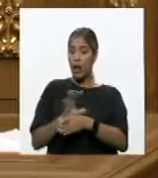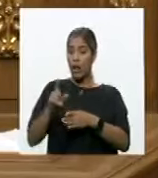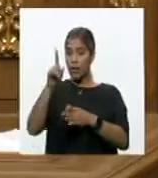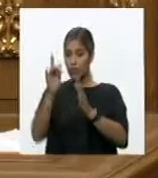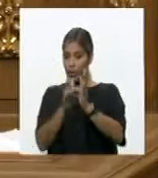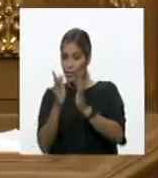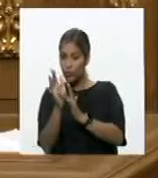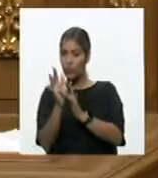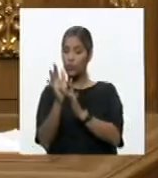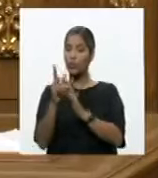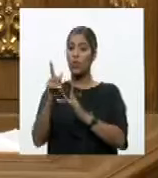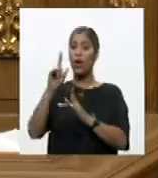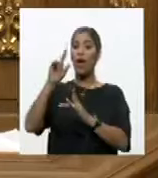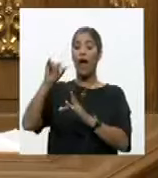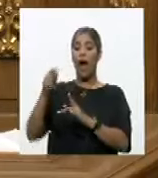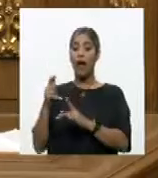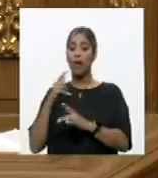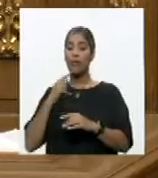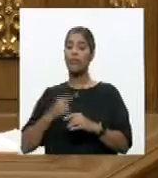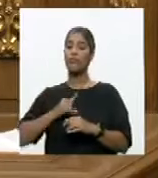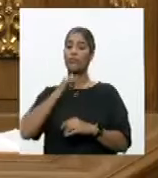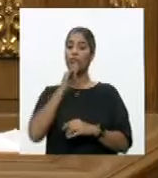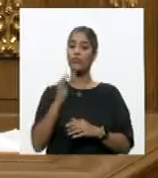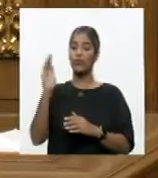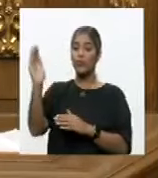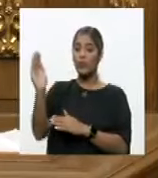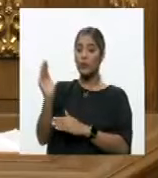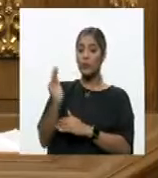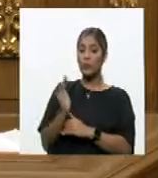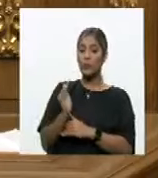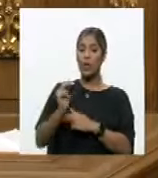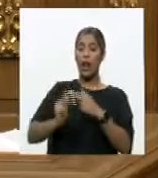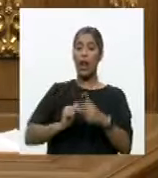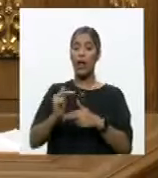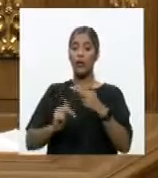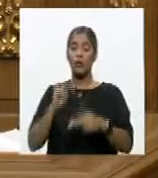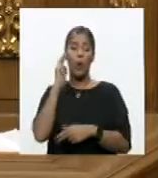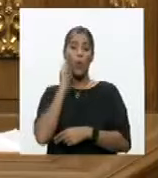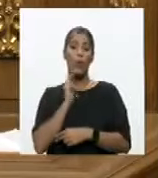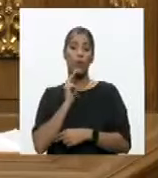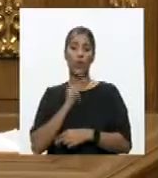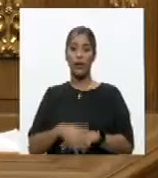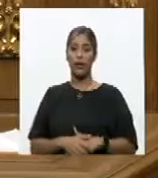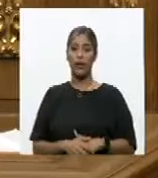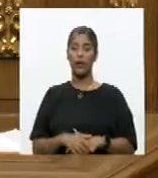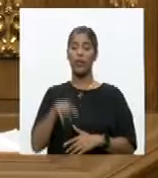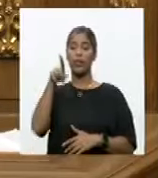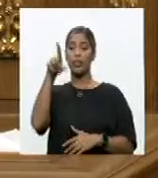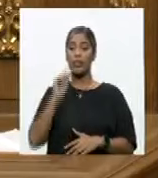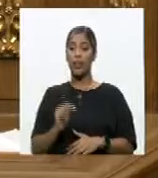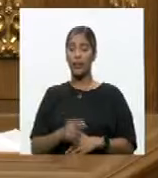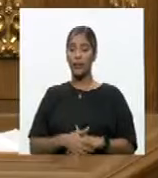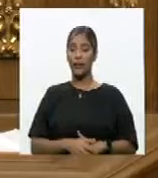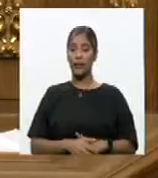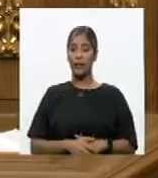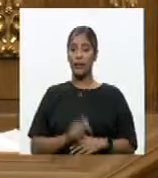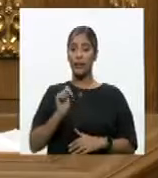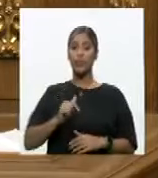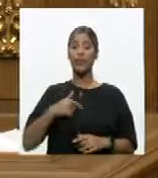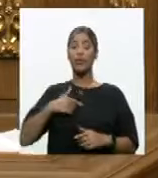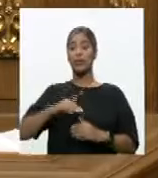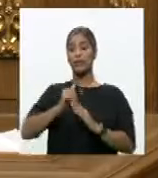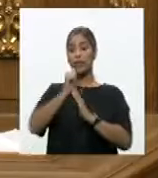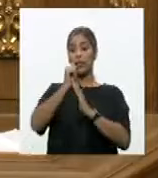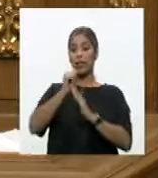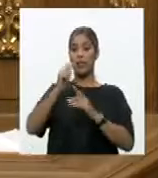Jesucristo. Alí Primera anunció la llegada de la revolución bolivariana y de nuestro máximo